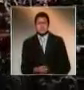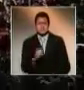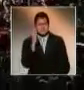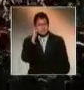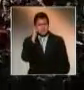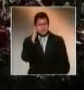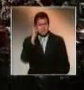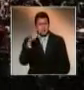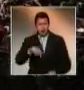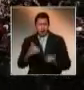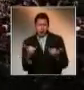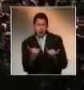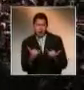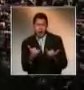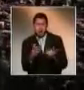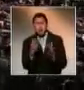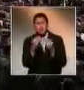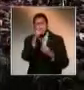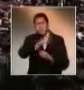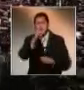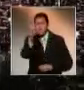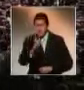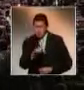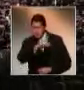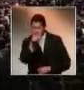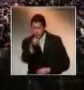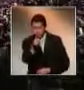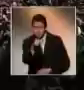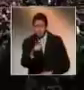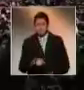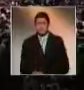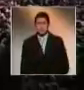en estas horas donde muchos venezolanos se preguntan,